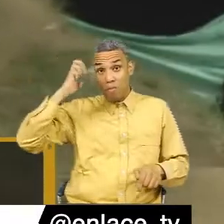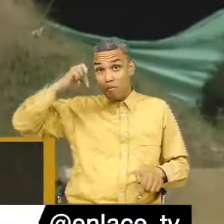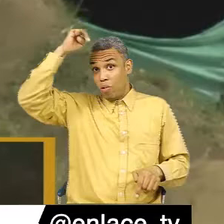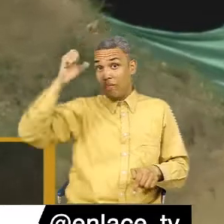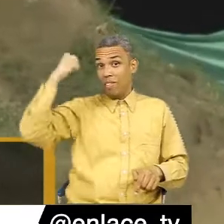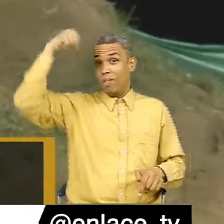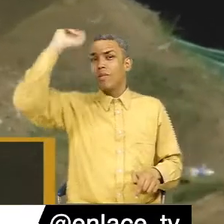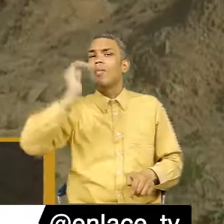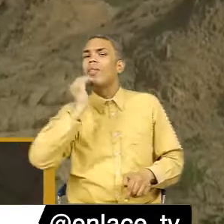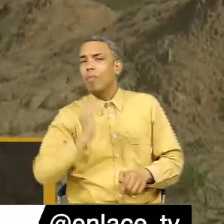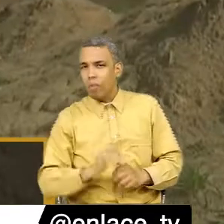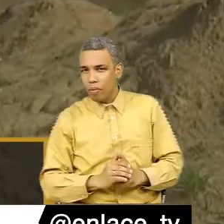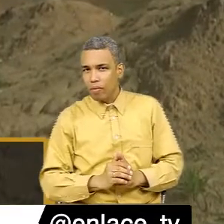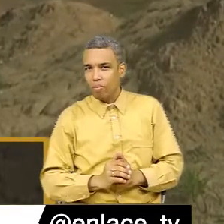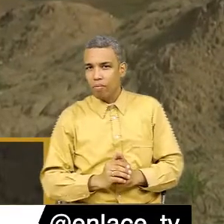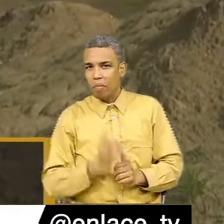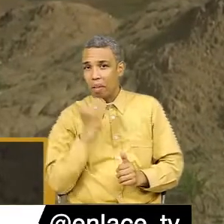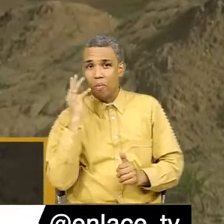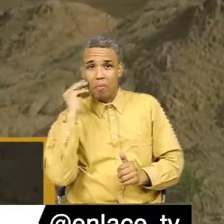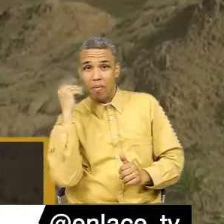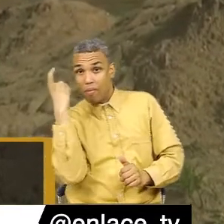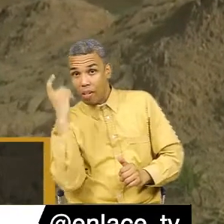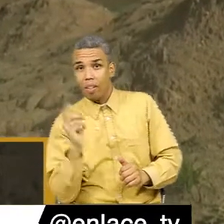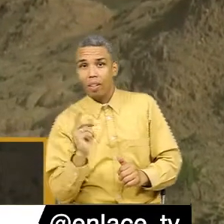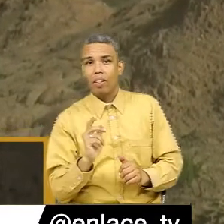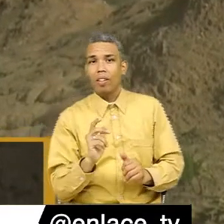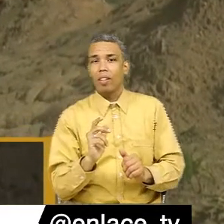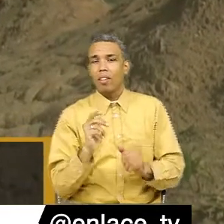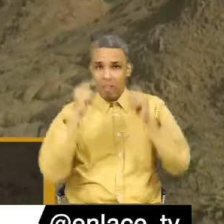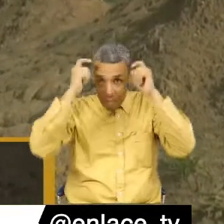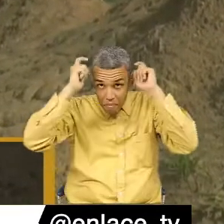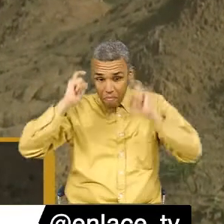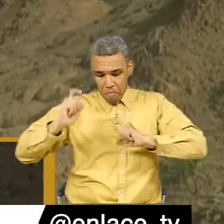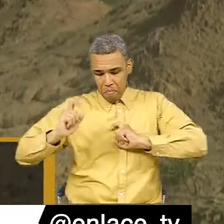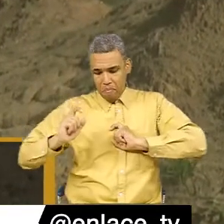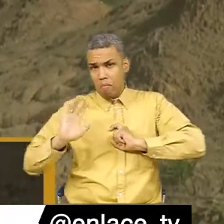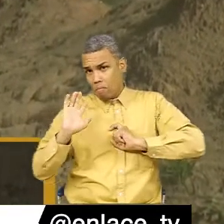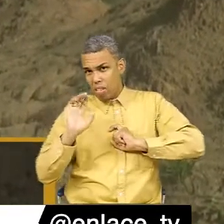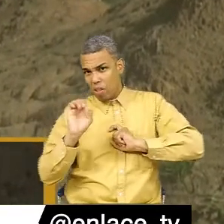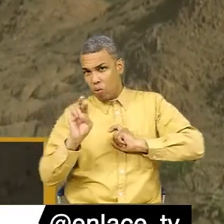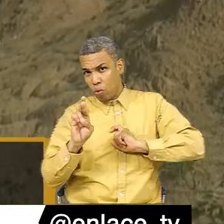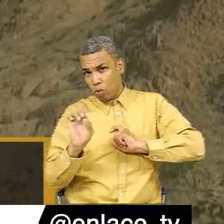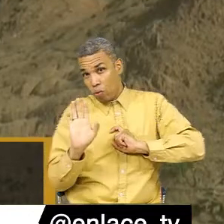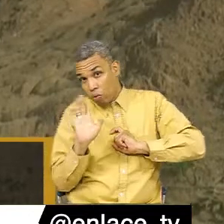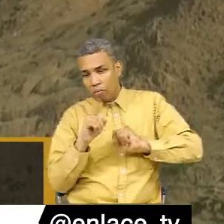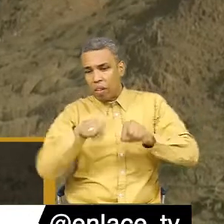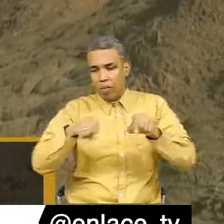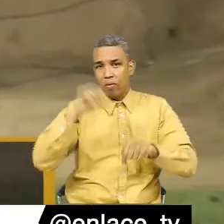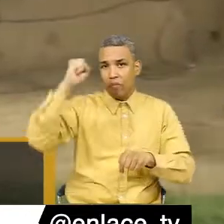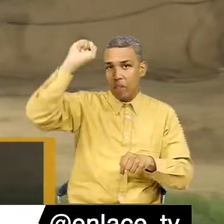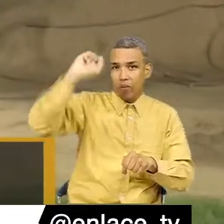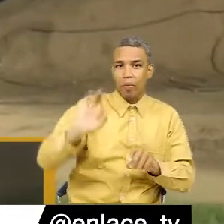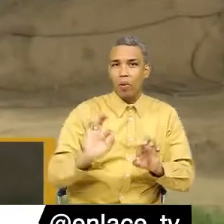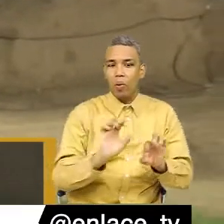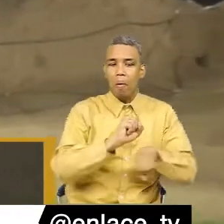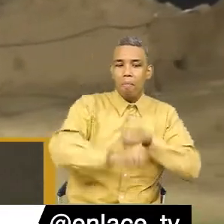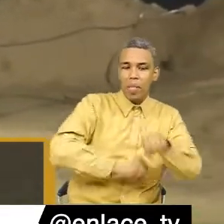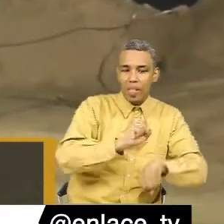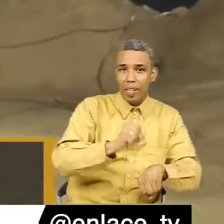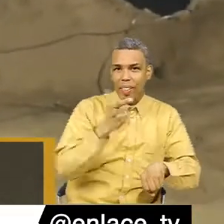expertos. Para los novatos, que son los niños, se entrega medallas y el reconocimiento en repuestos para la bicicleta. Tres